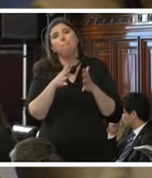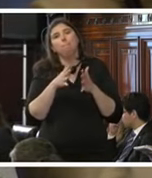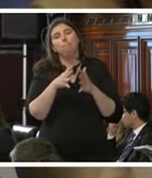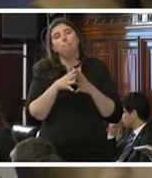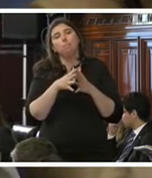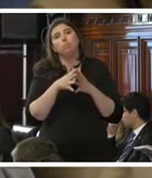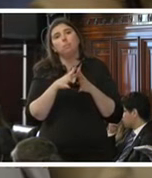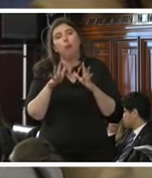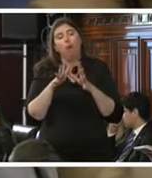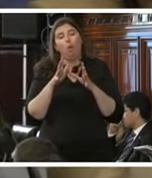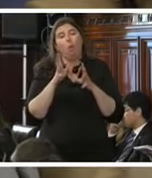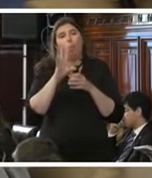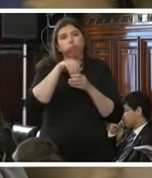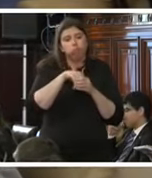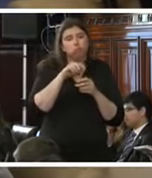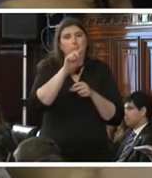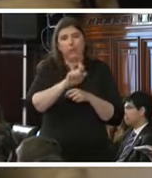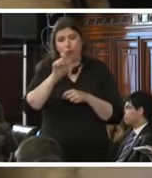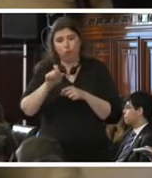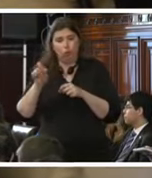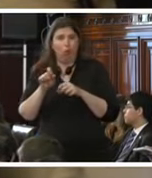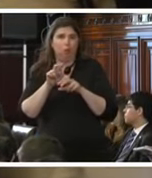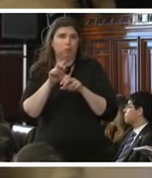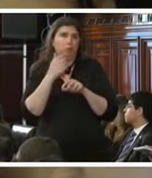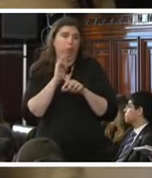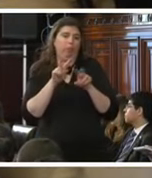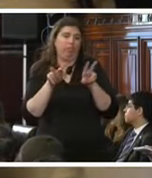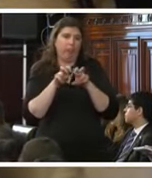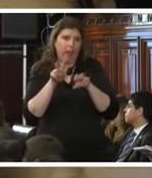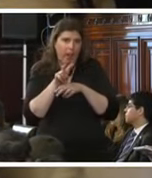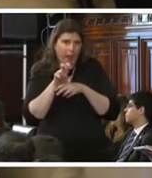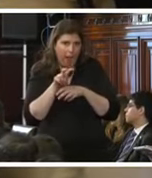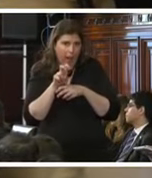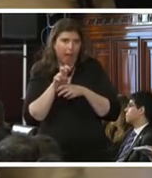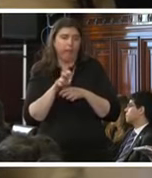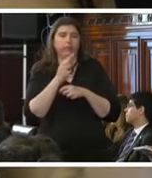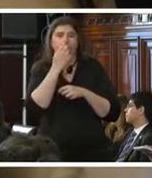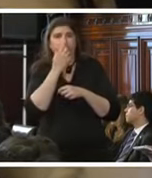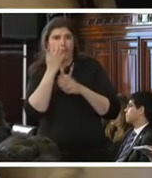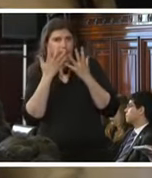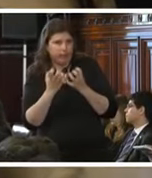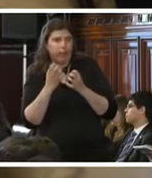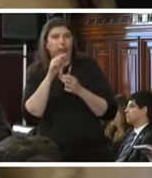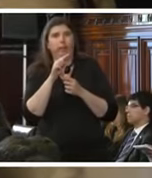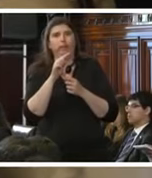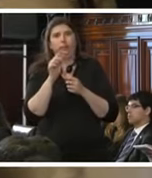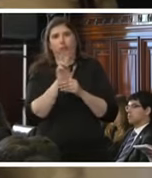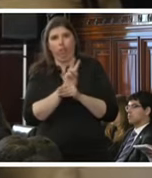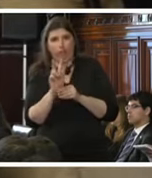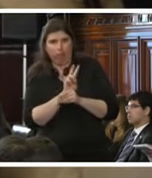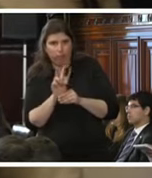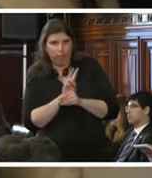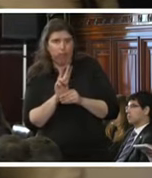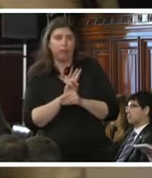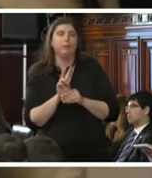encumbrar a agentes judiciales o fiscales, en este caso, en función a los intereses que se pretende defender. Y hay ejemplos